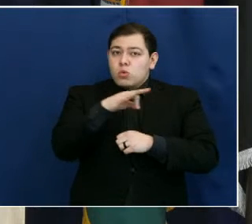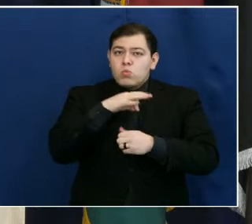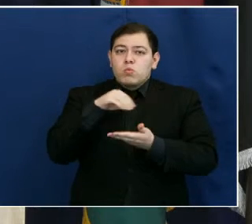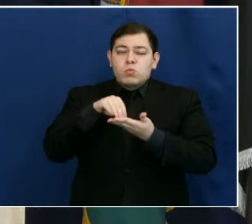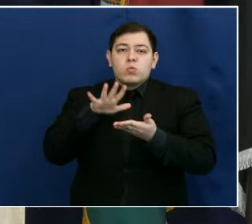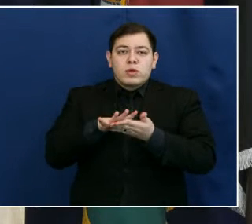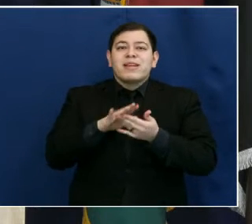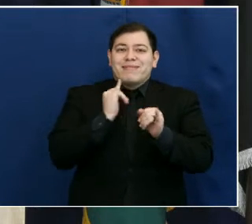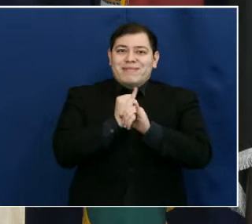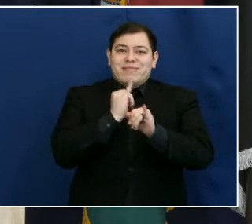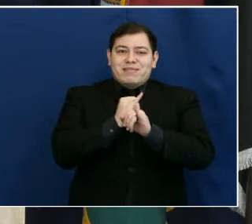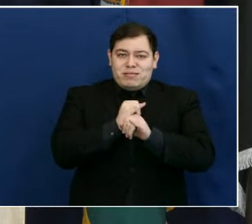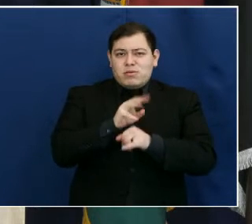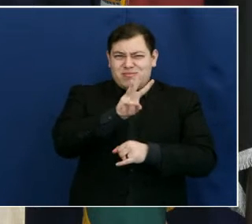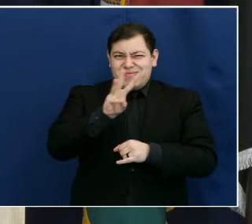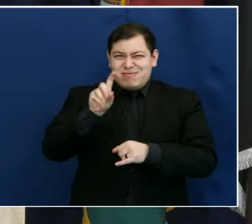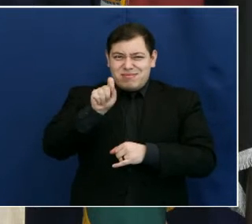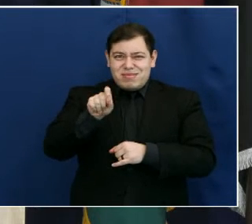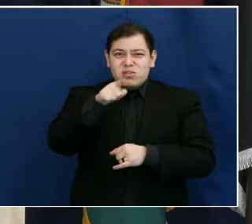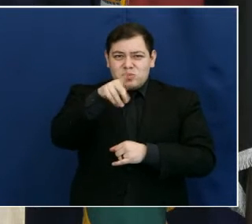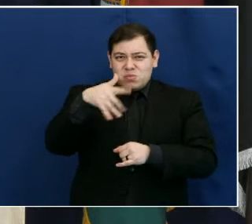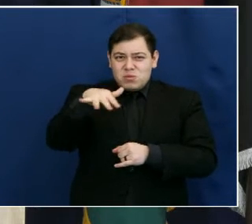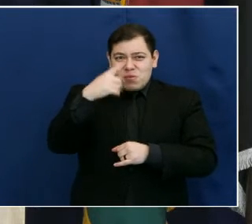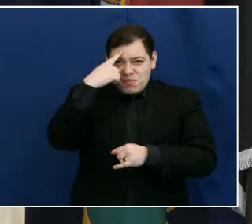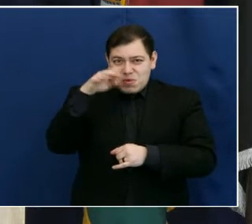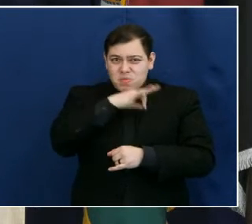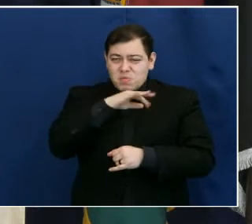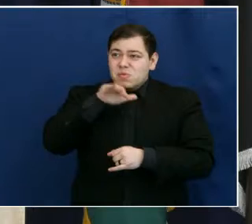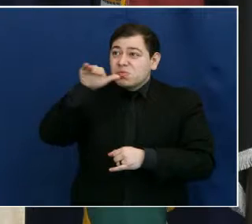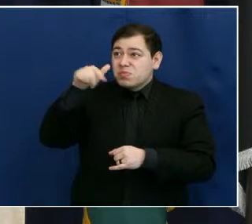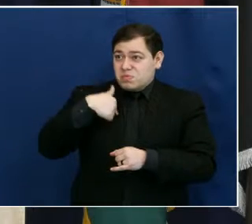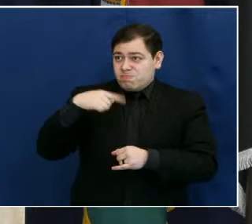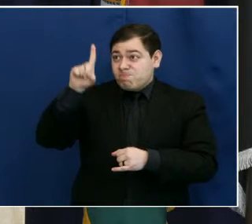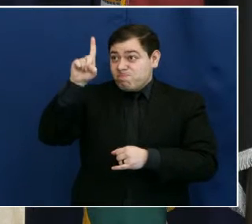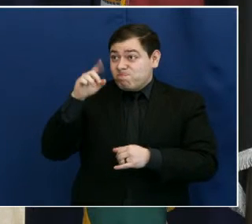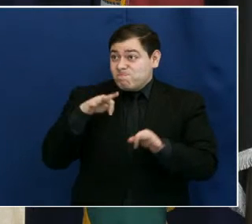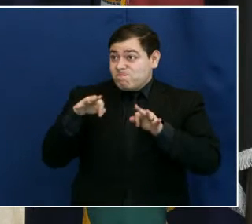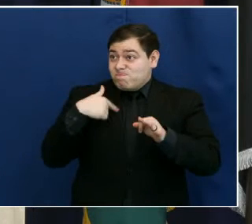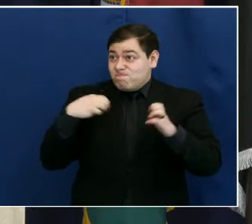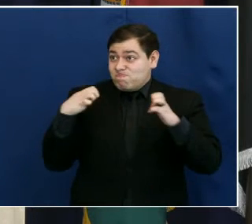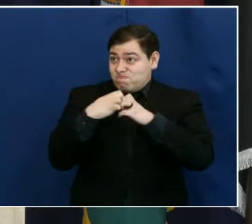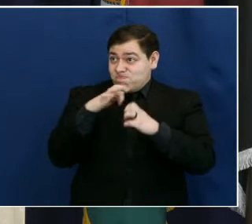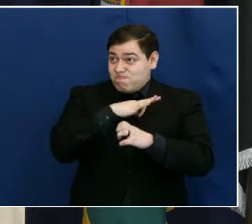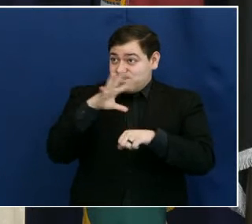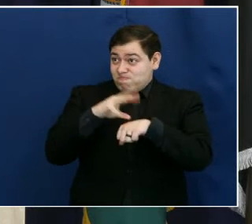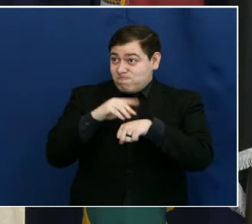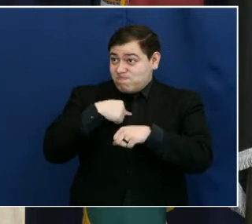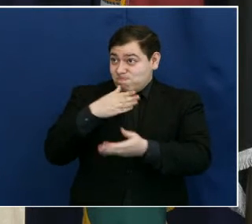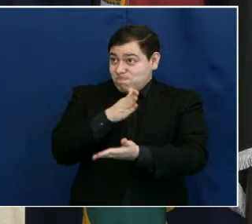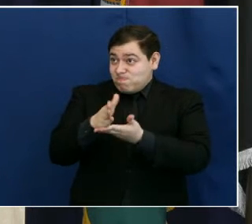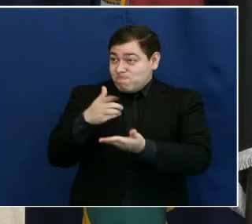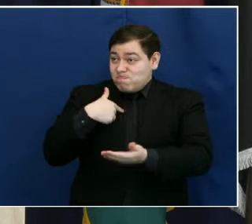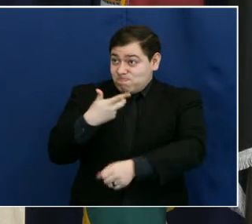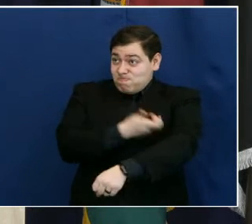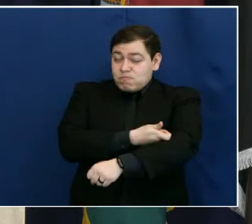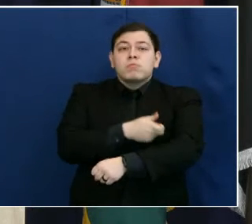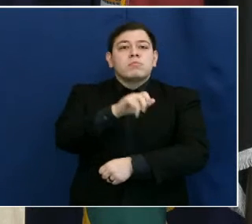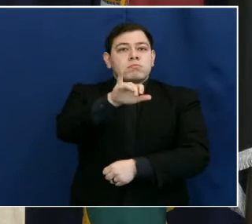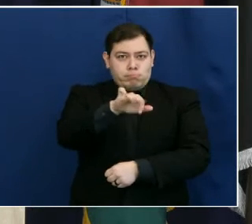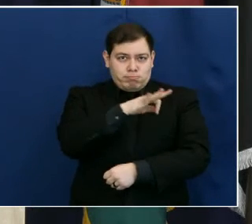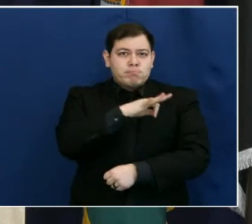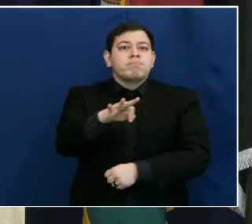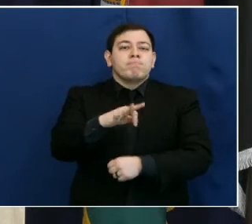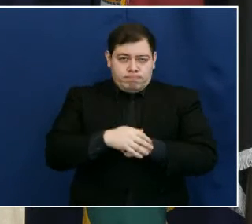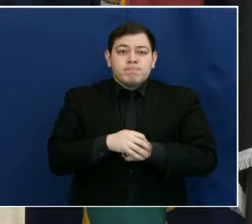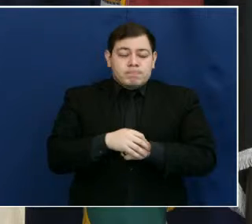vaccinationsd.com y pueden ir a cualquiera uno de sus centros de vacunación comunitarios o superestaciones. Tenemos más de 30,000 trabajadores en el sector